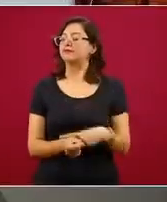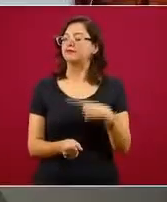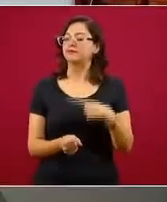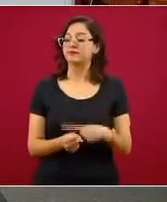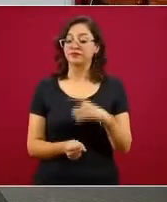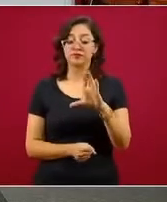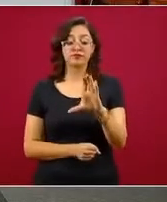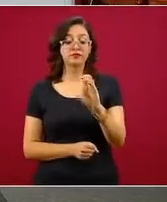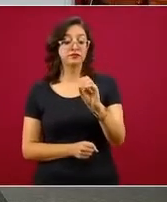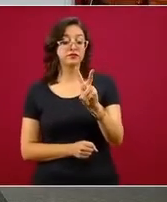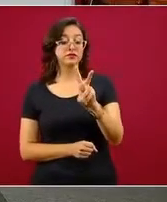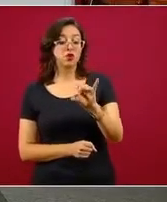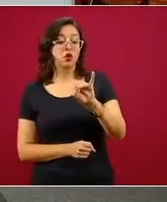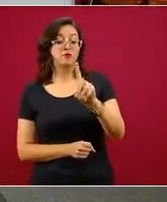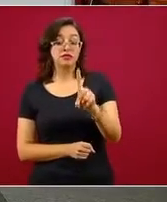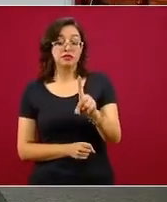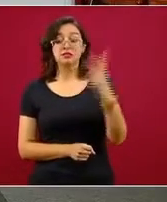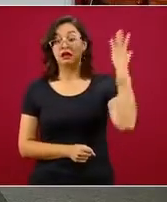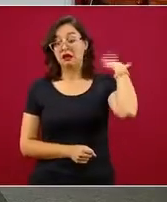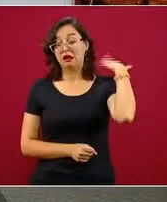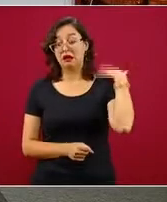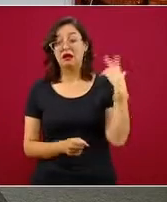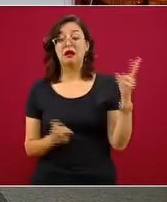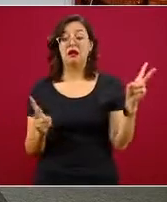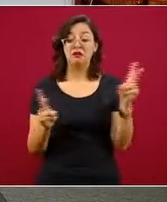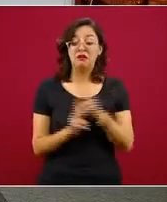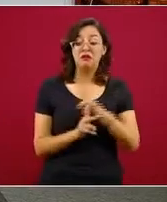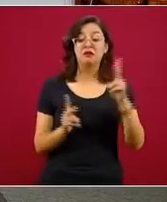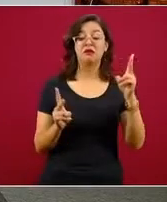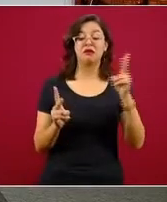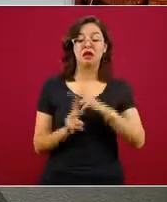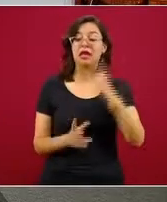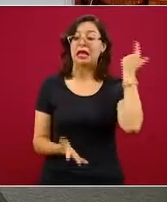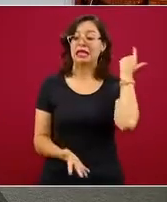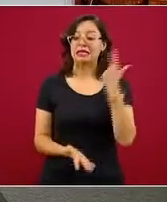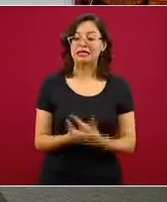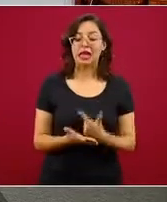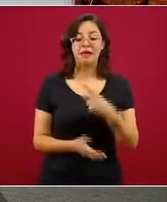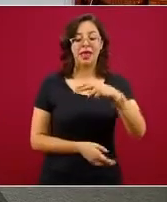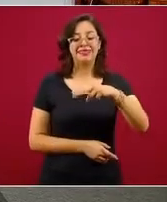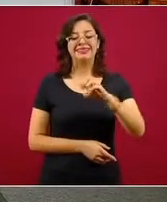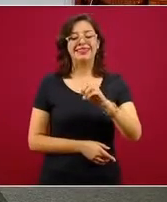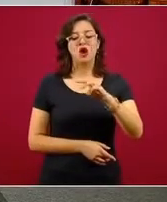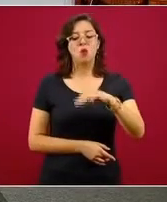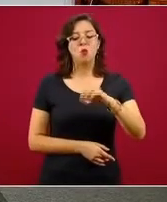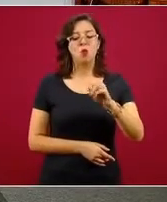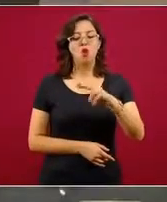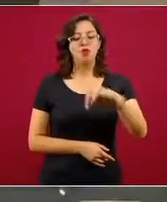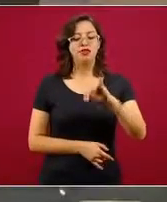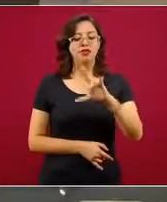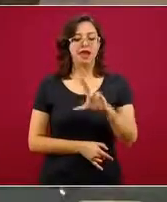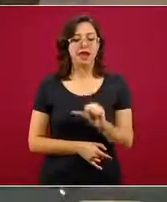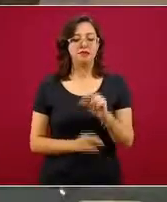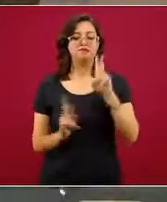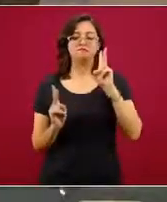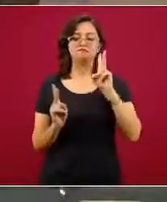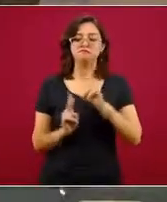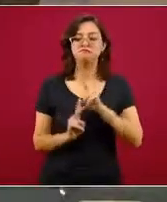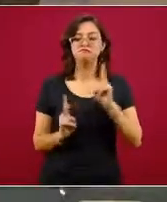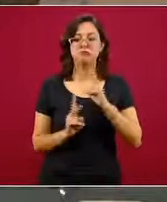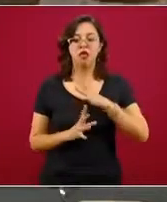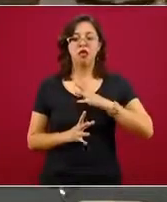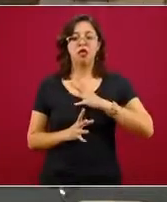COVID es una enfermedad que puede causar neumonía, daño grave a los pulmones, y la función fundamental de los pulmones